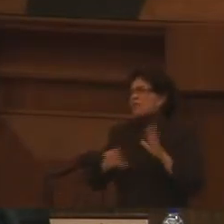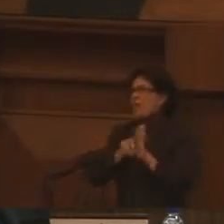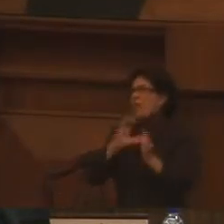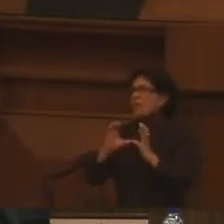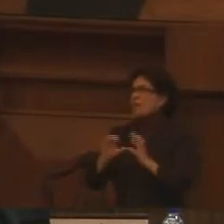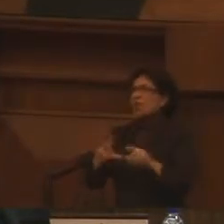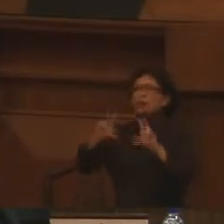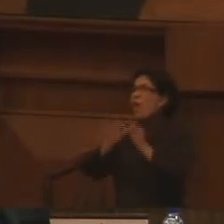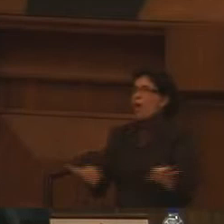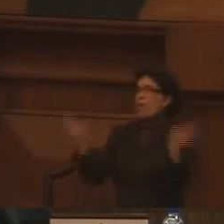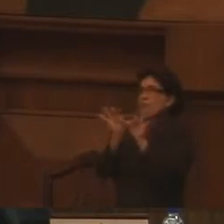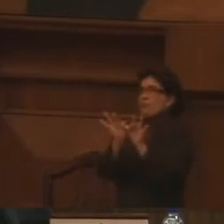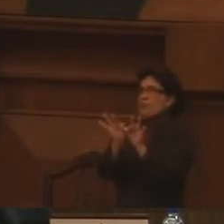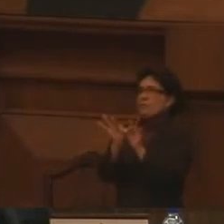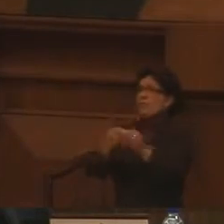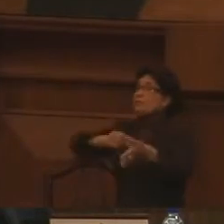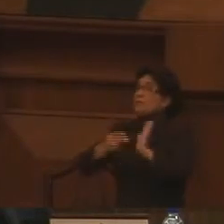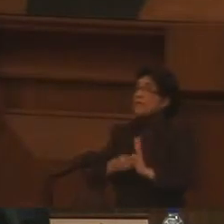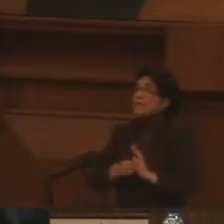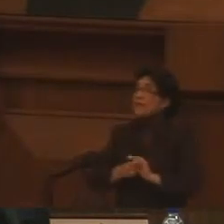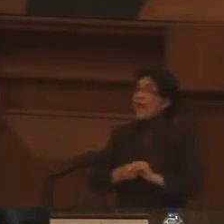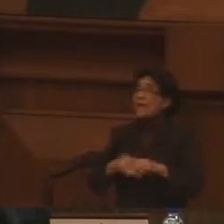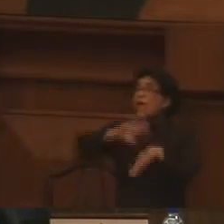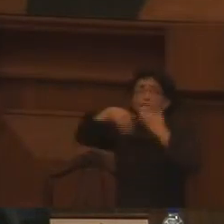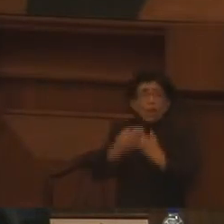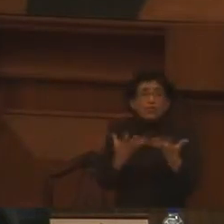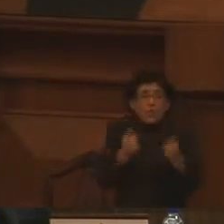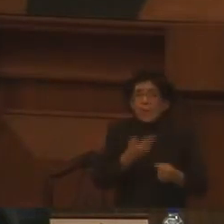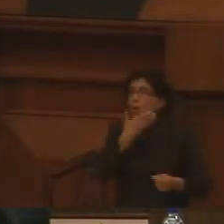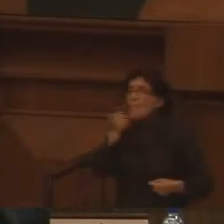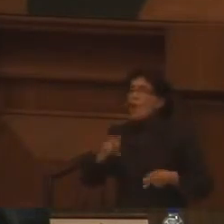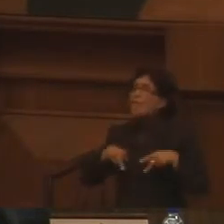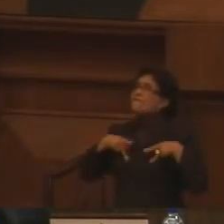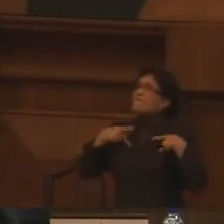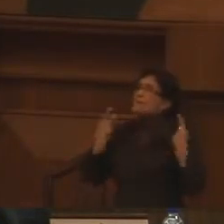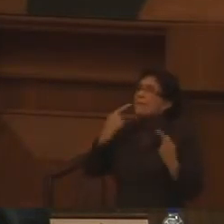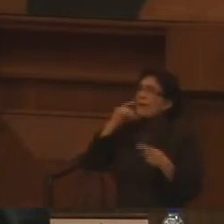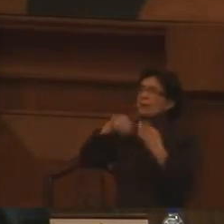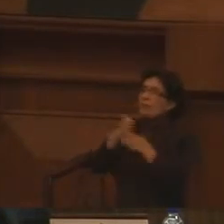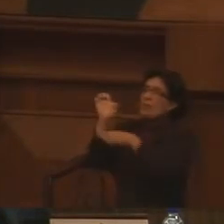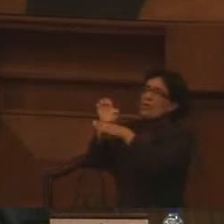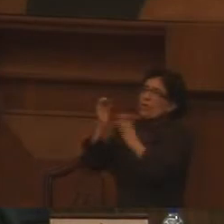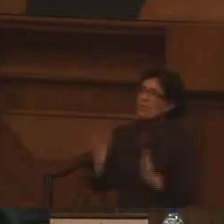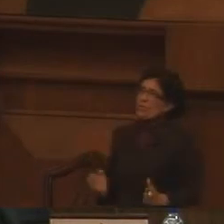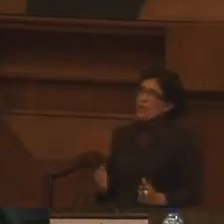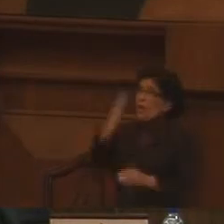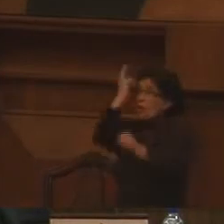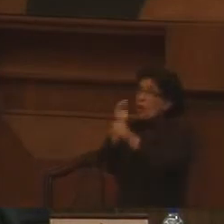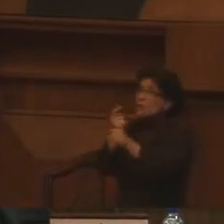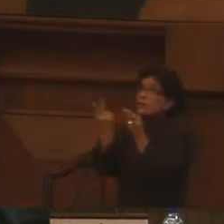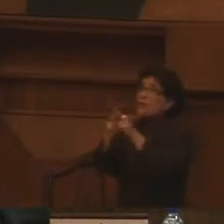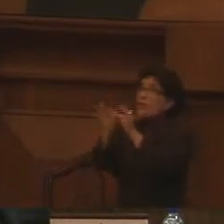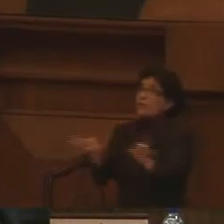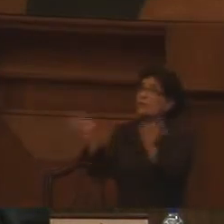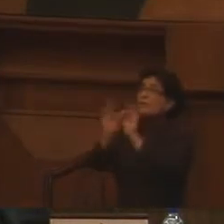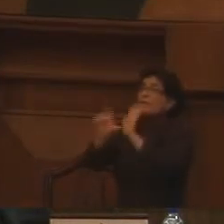mayorías. Estamos construyendo una ley de comunicación para que tengamos acceso a